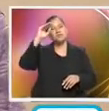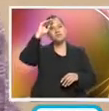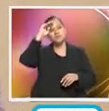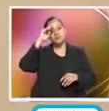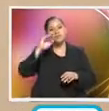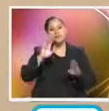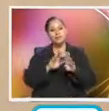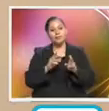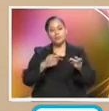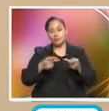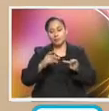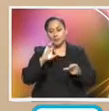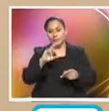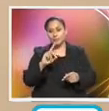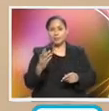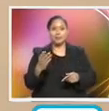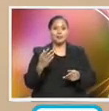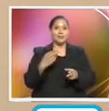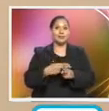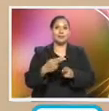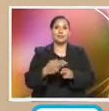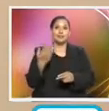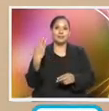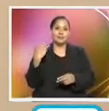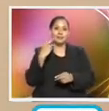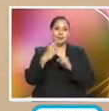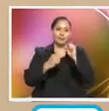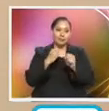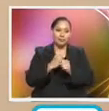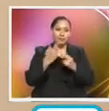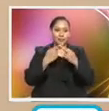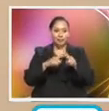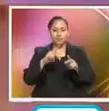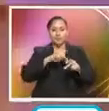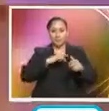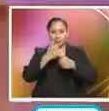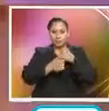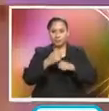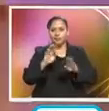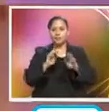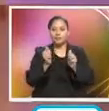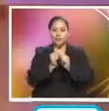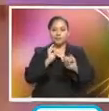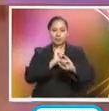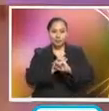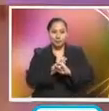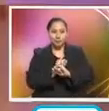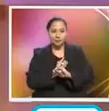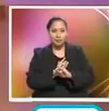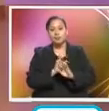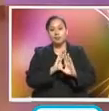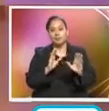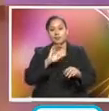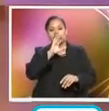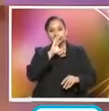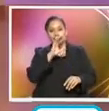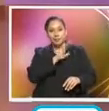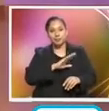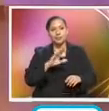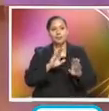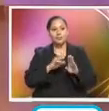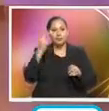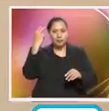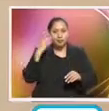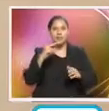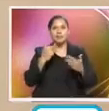que era preparar un disco hasta hace, no sé, un par de años que arranqué mi carrera a través de las redes sociales y ha sido, bueno, increíble, un viaje en el que me